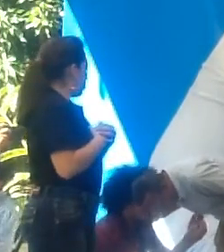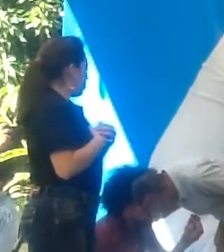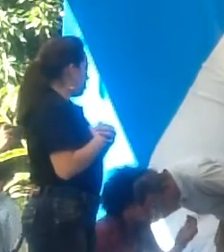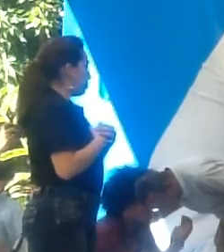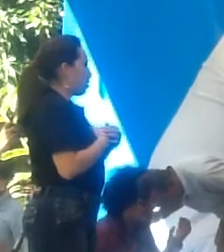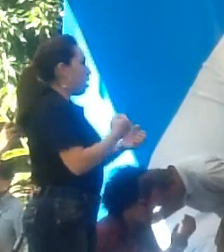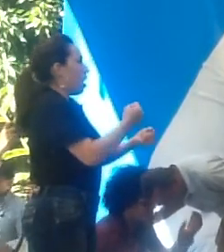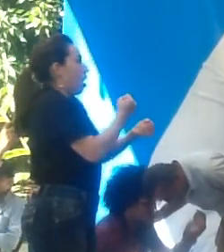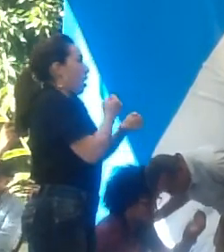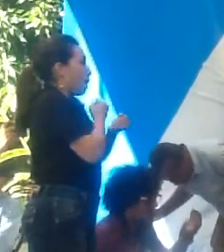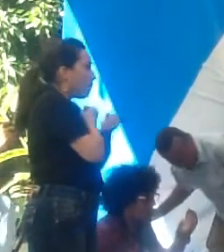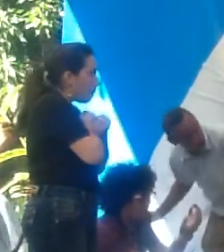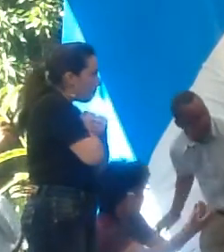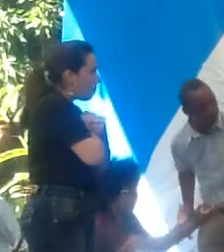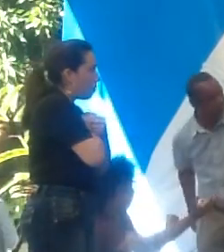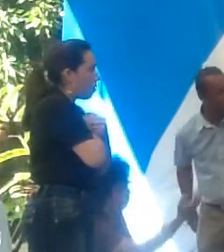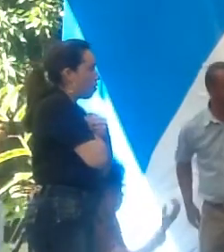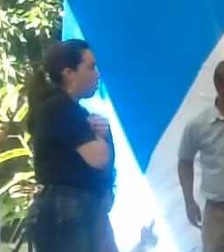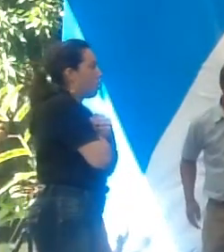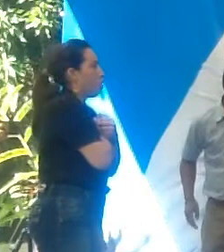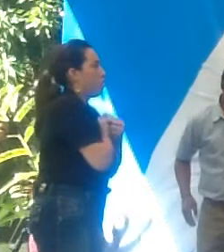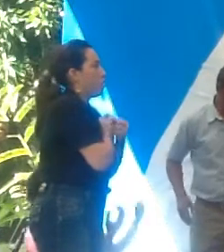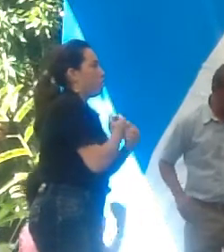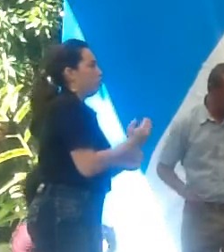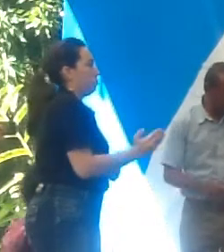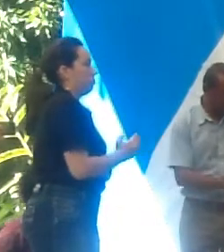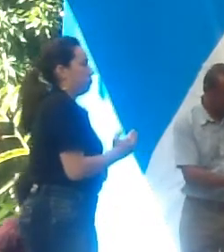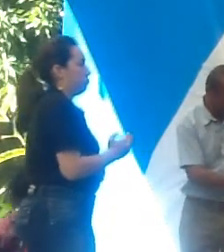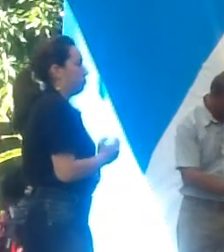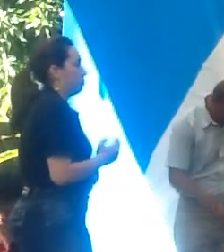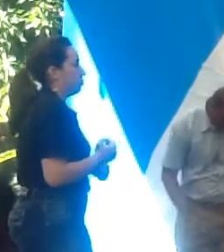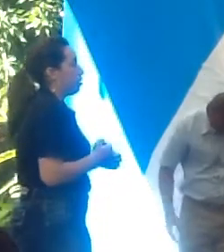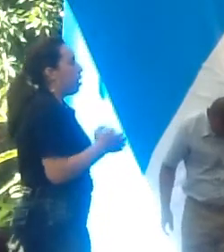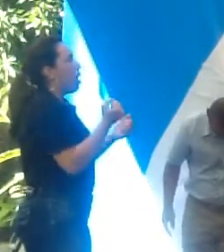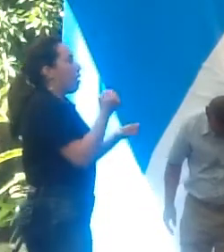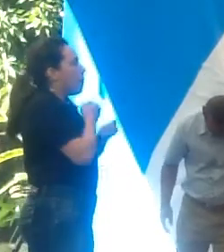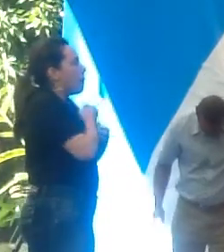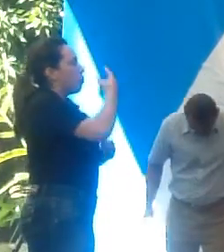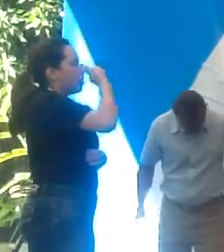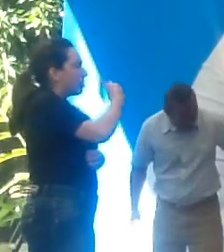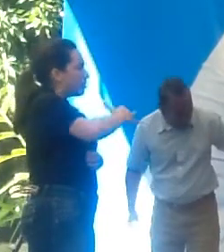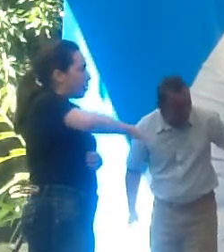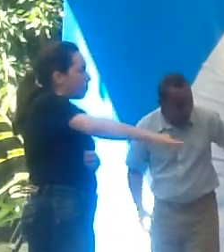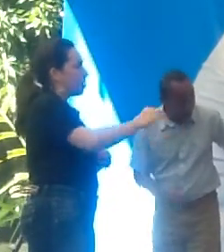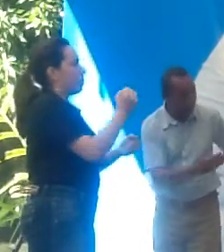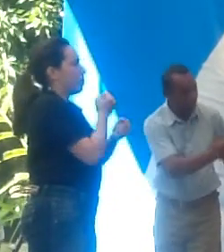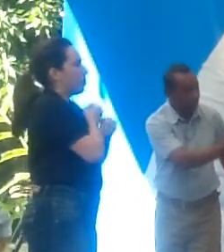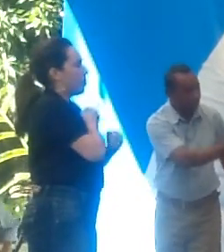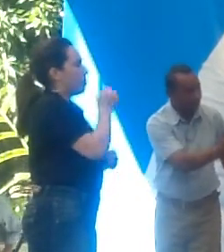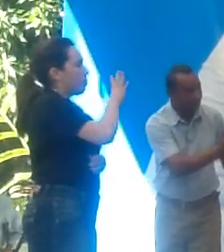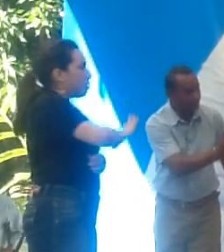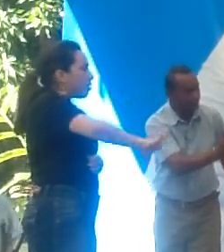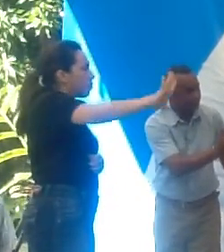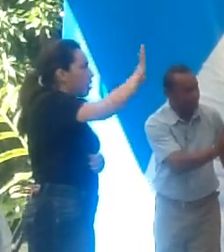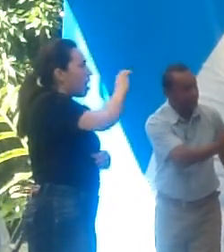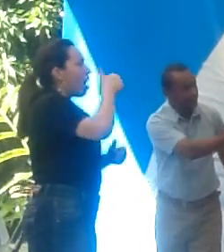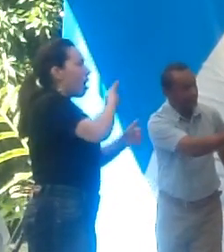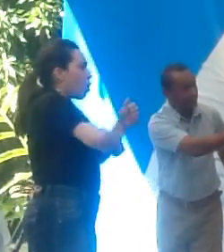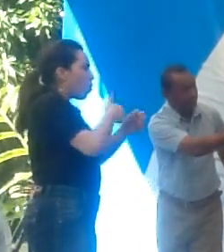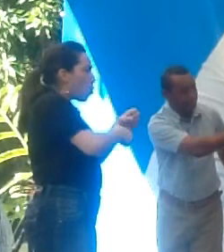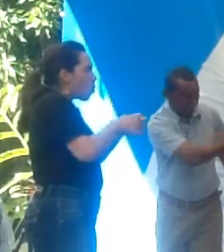amor por el departamento del Magdalena, amor por Santa Marta, amor por cada uno de nuestro municipio